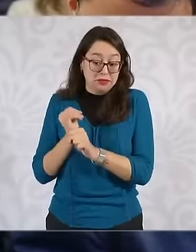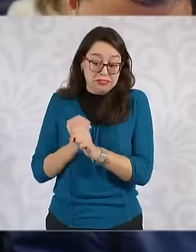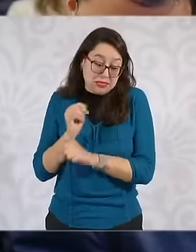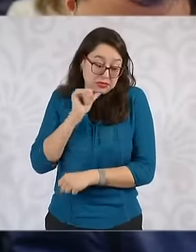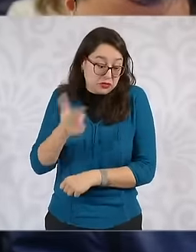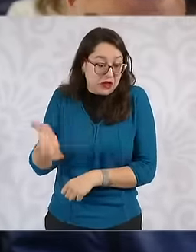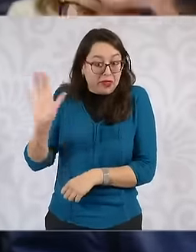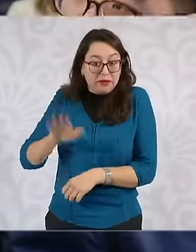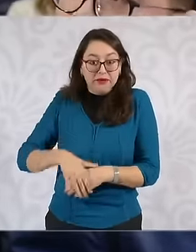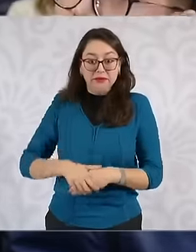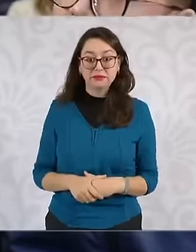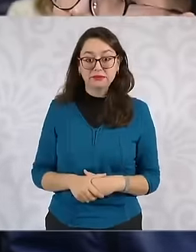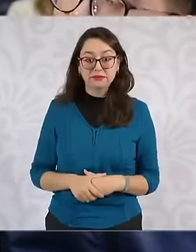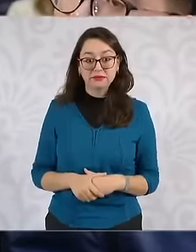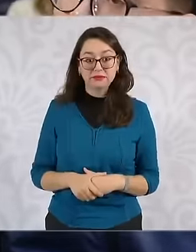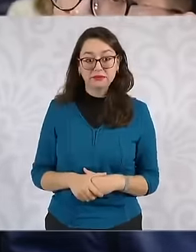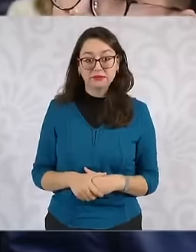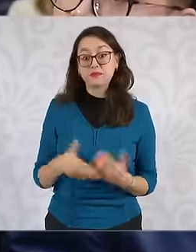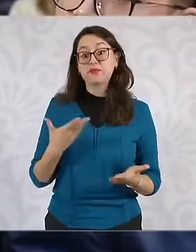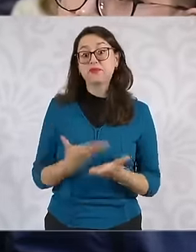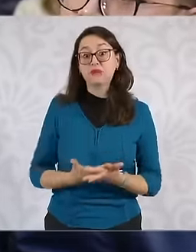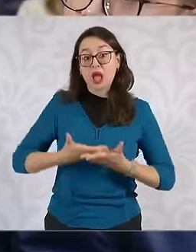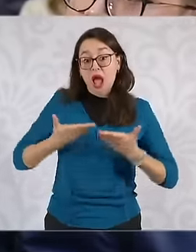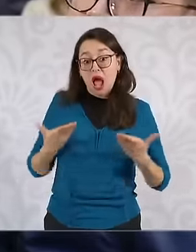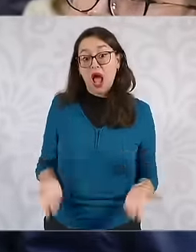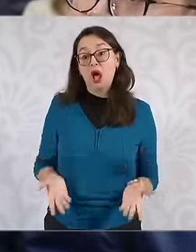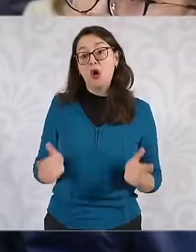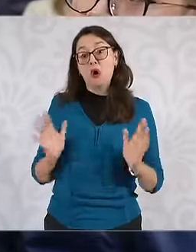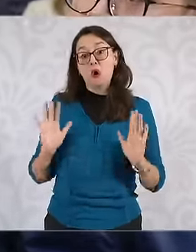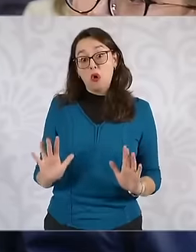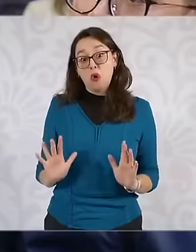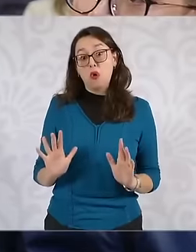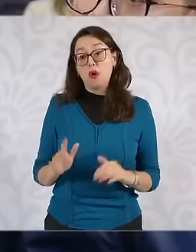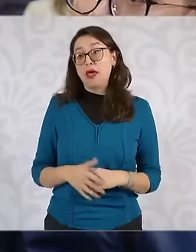cree que con la reforma, ahora con esta reforma que se ha hecho,